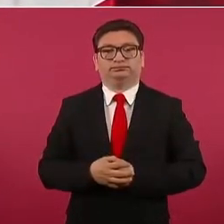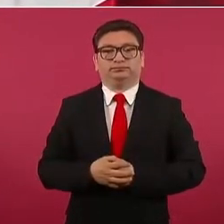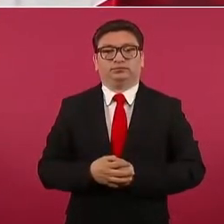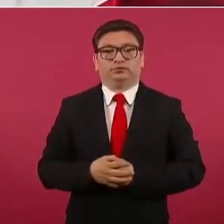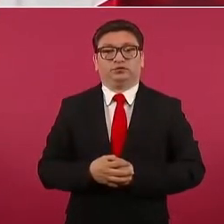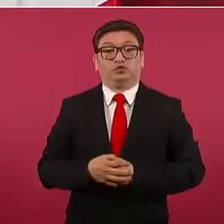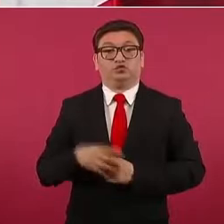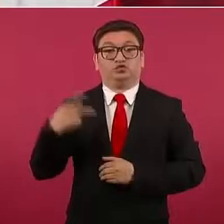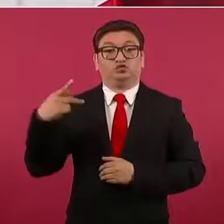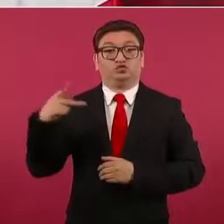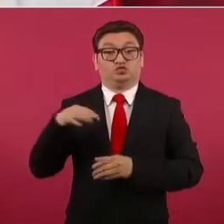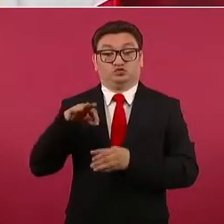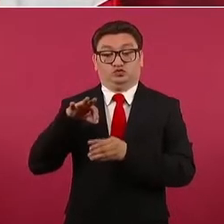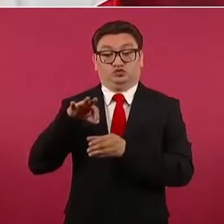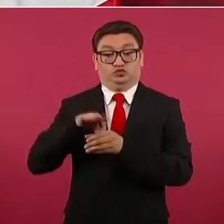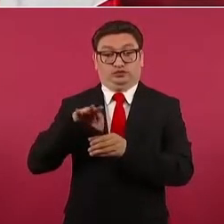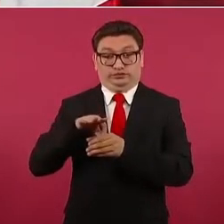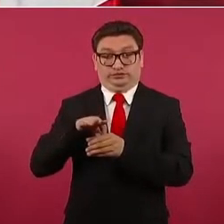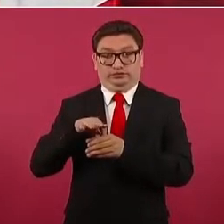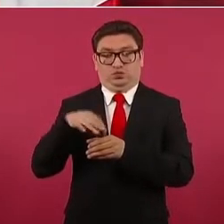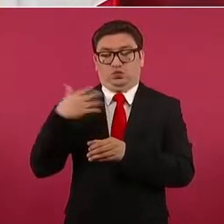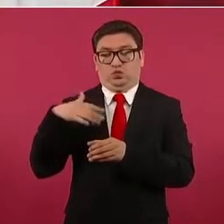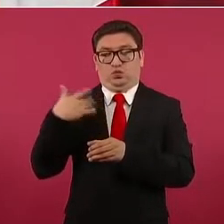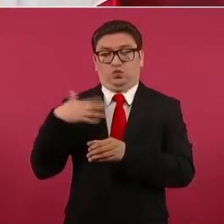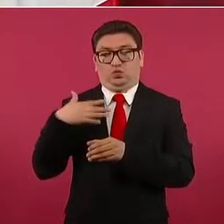su voto es